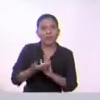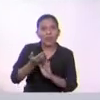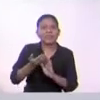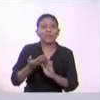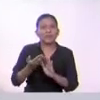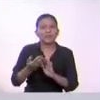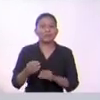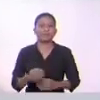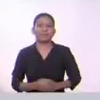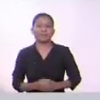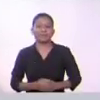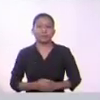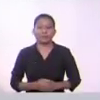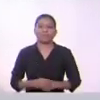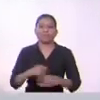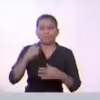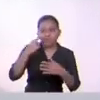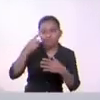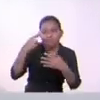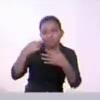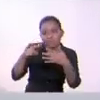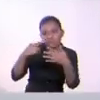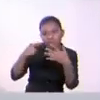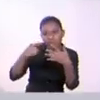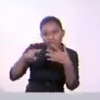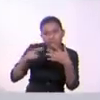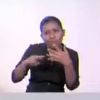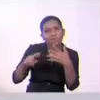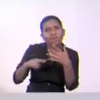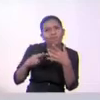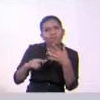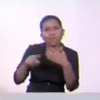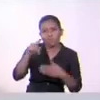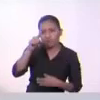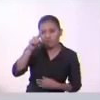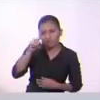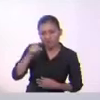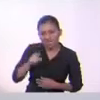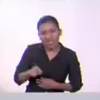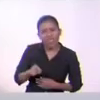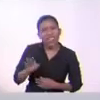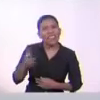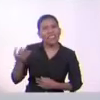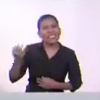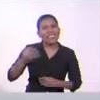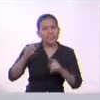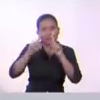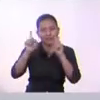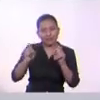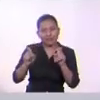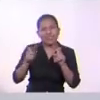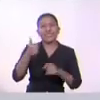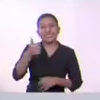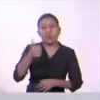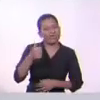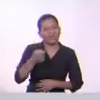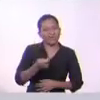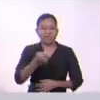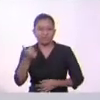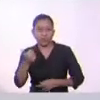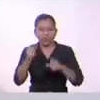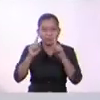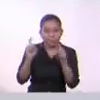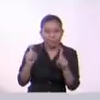debes revisar ese cuestionario y seleccionar aquellas preguntas que consideras van a ayudarte